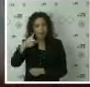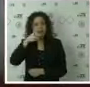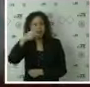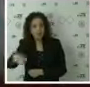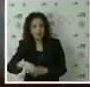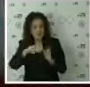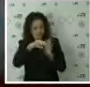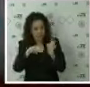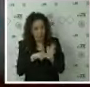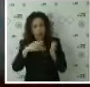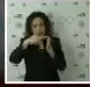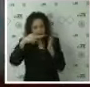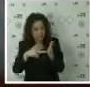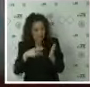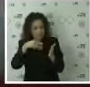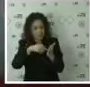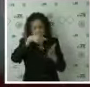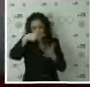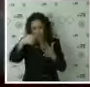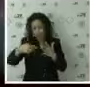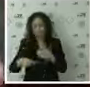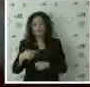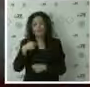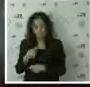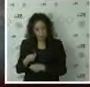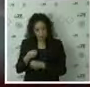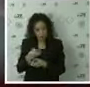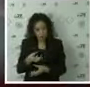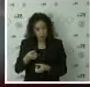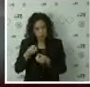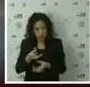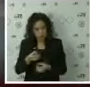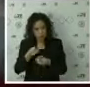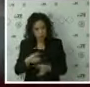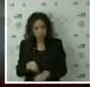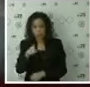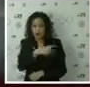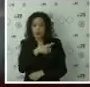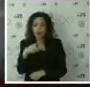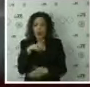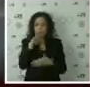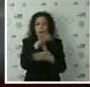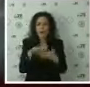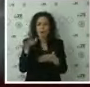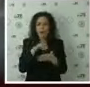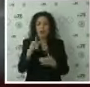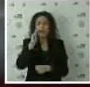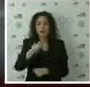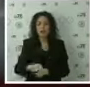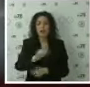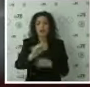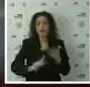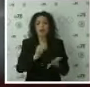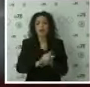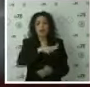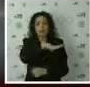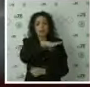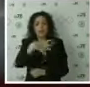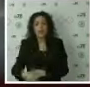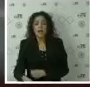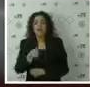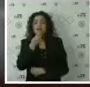y la norma sutana, te voy a dar 2 tips, Ángel, y a todas y a todos. Lean lo que dice la Ley General de Niñas,